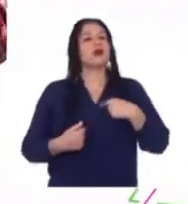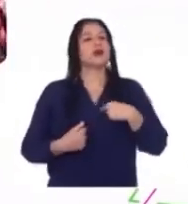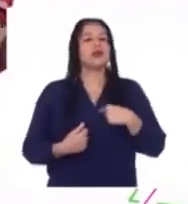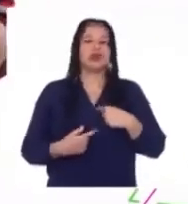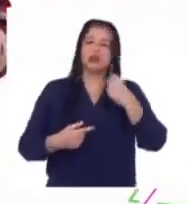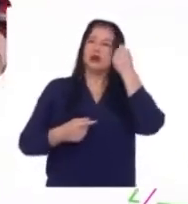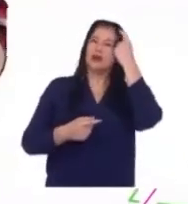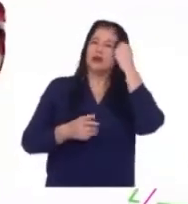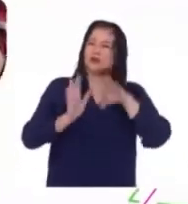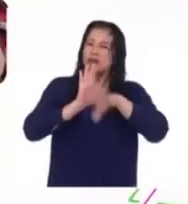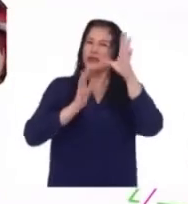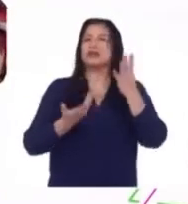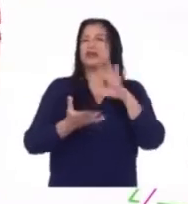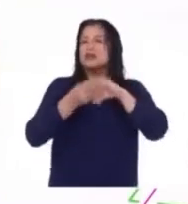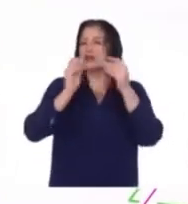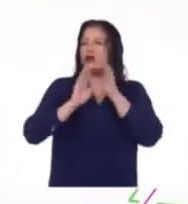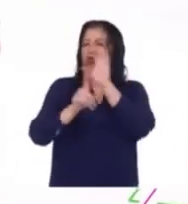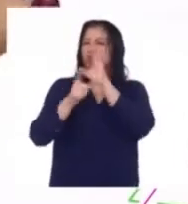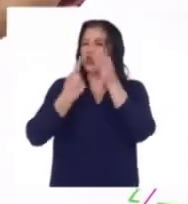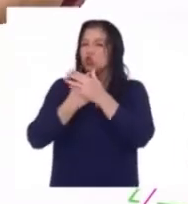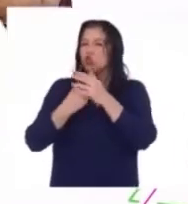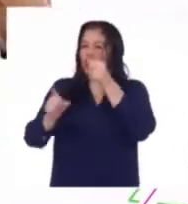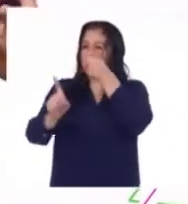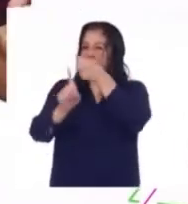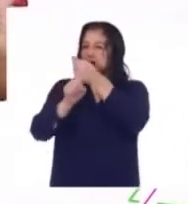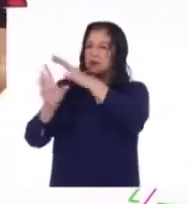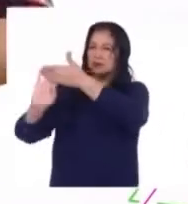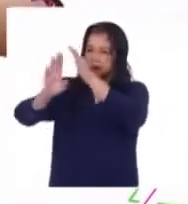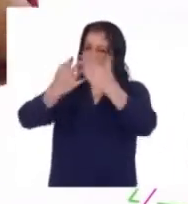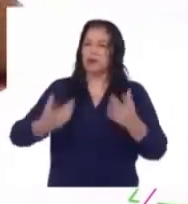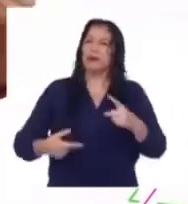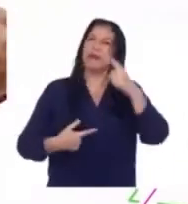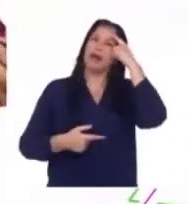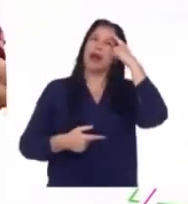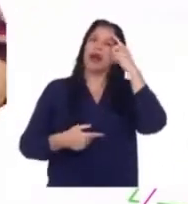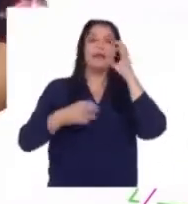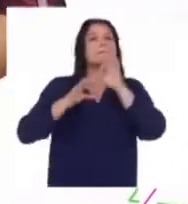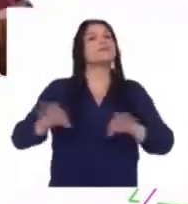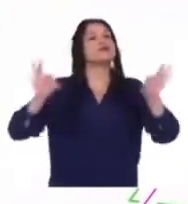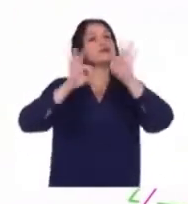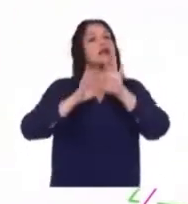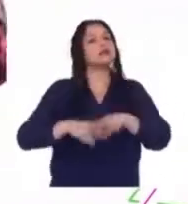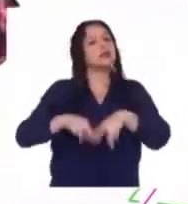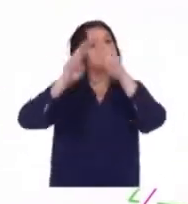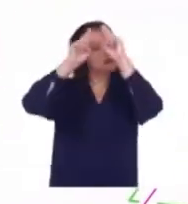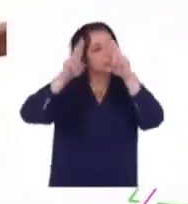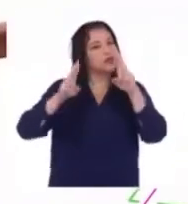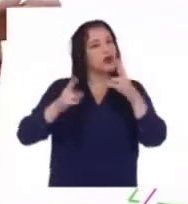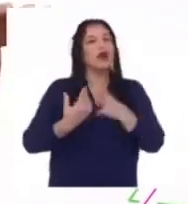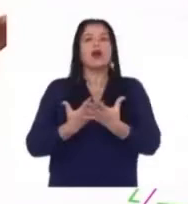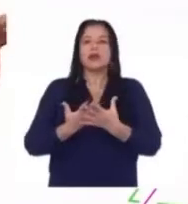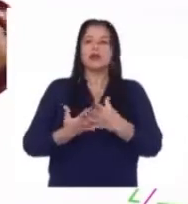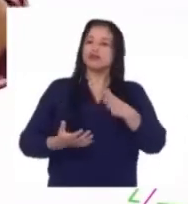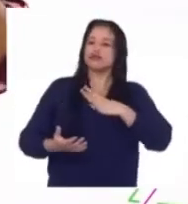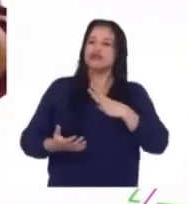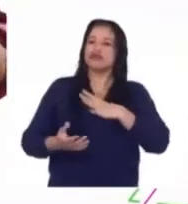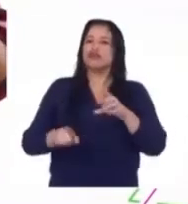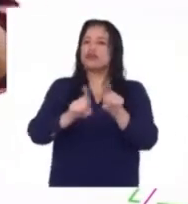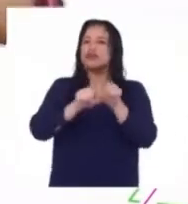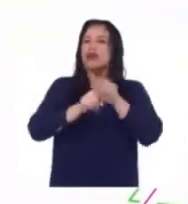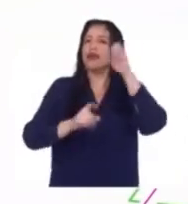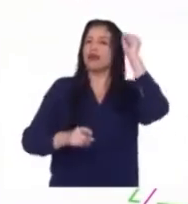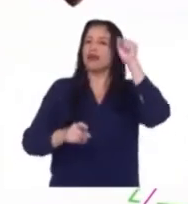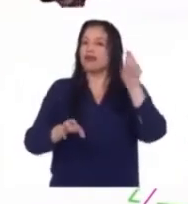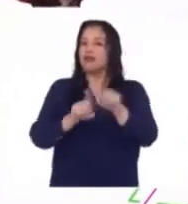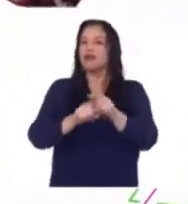historia y las culturas de los pueblos indígenas, podemos ver la importancia de ser respetados y tratados con los mismos derechos y